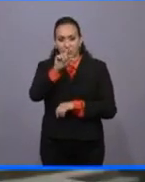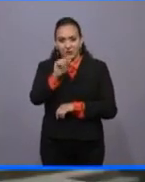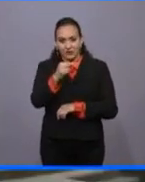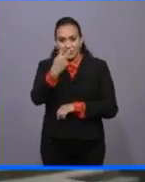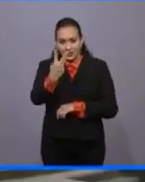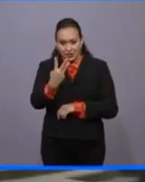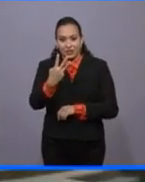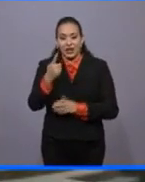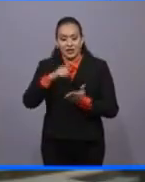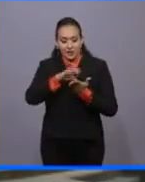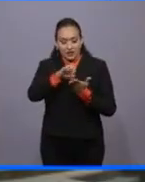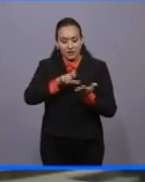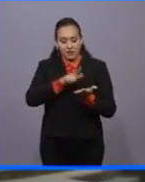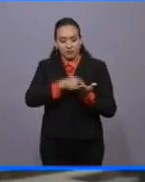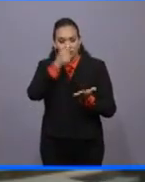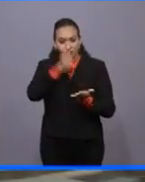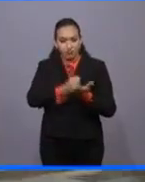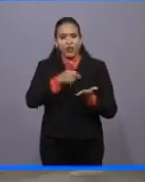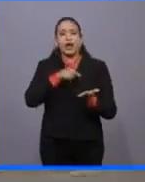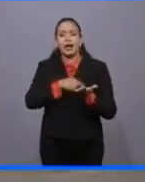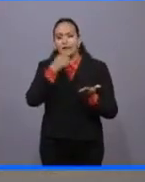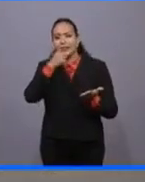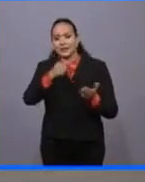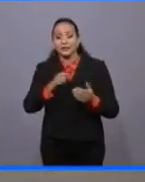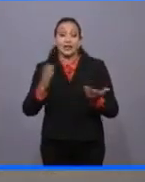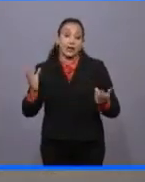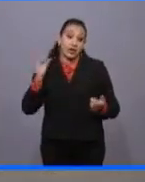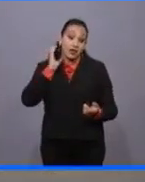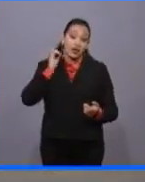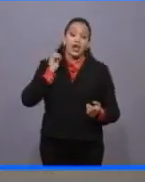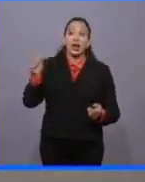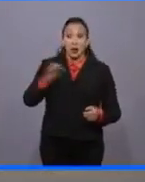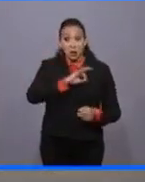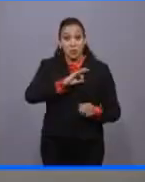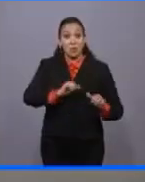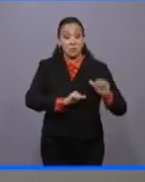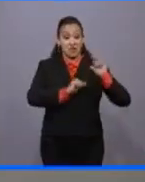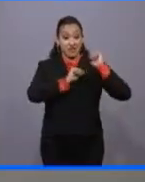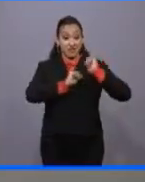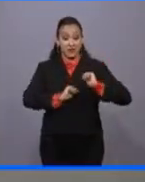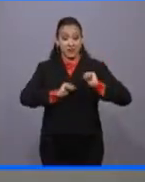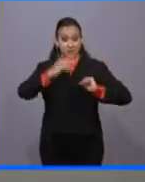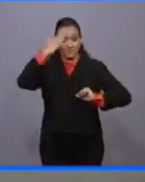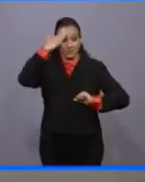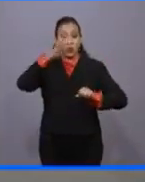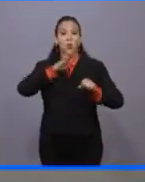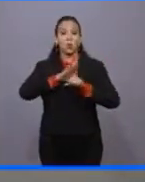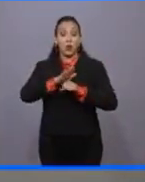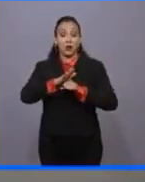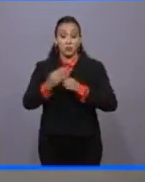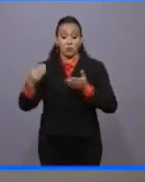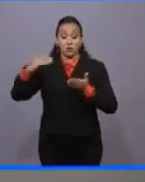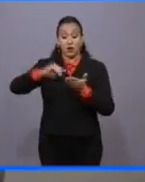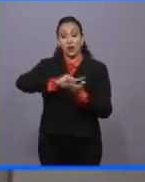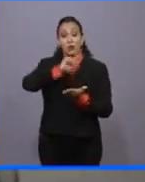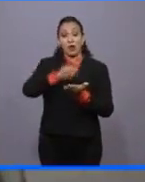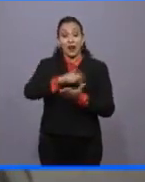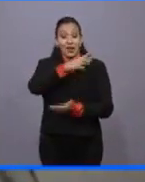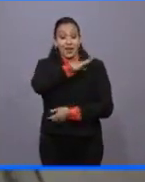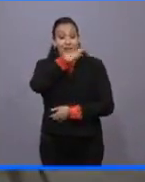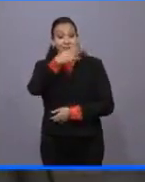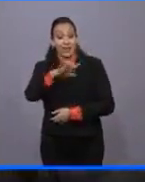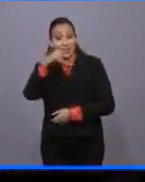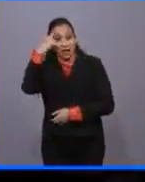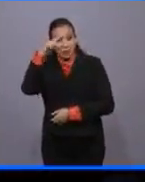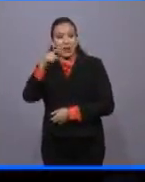73 constitucional para establecer que el Congreso de la Unión tiene la facultad exclusiva de expedir una ley general para